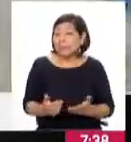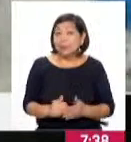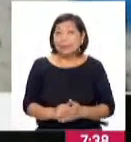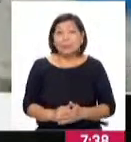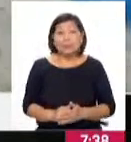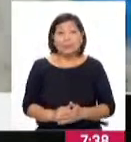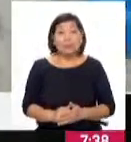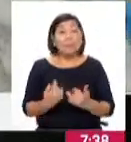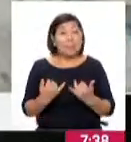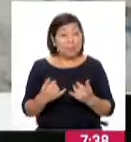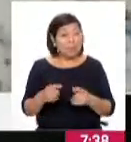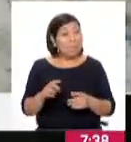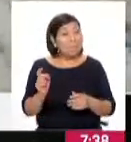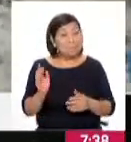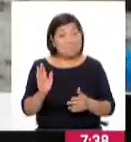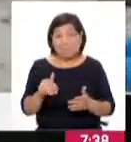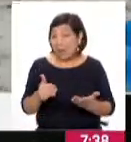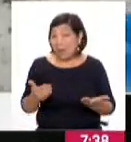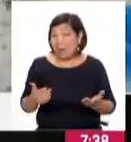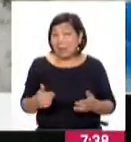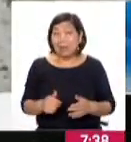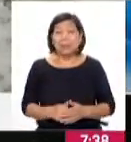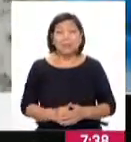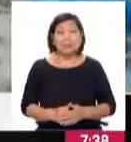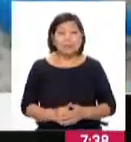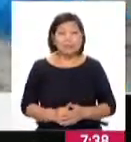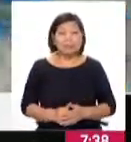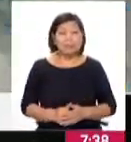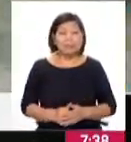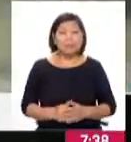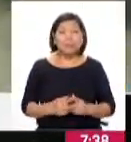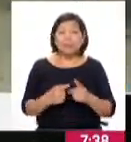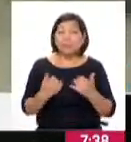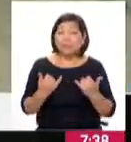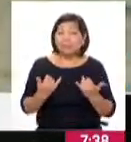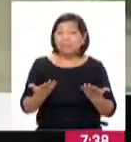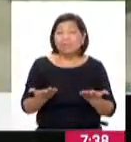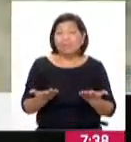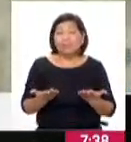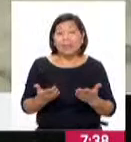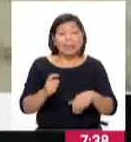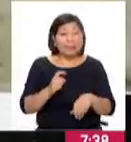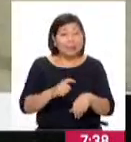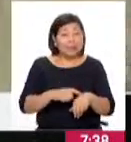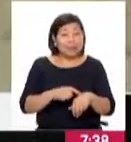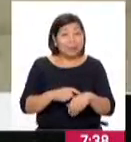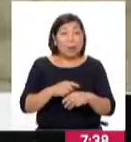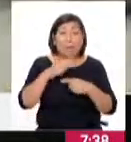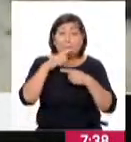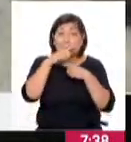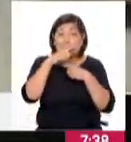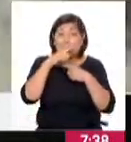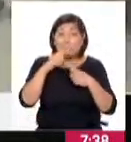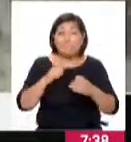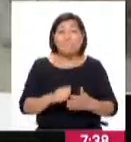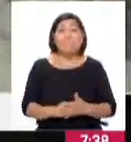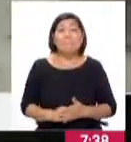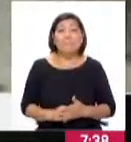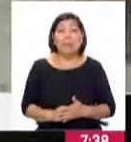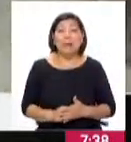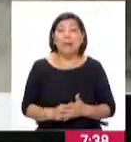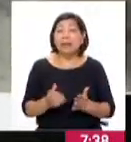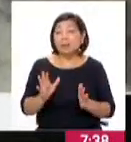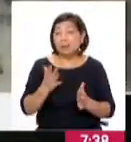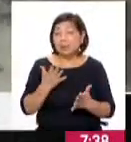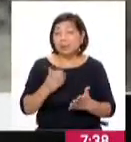nefasto esto no Sí de hecho este periodo comenzó otra vez marzo en la zona norte y